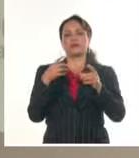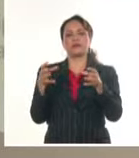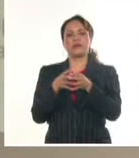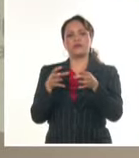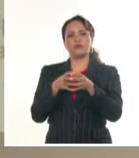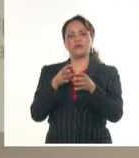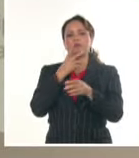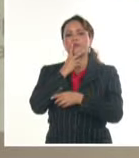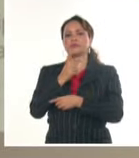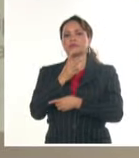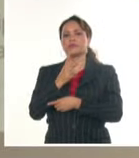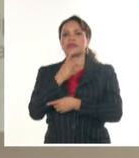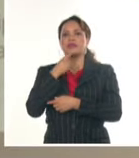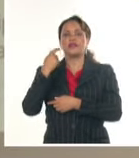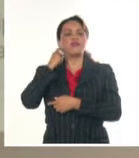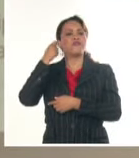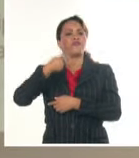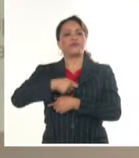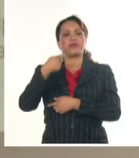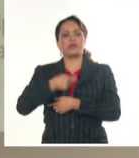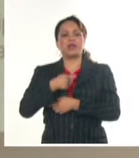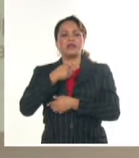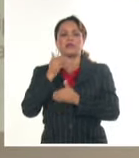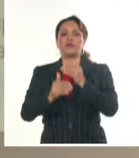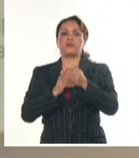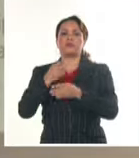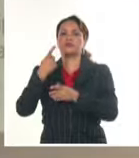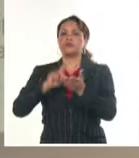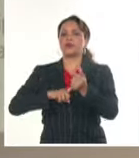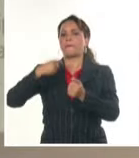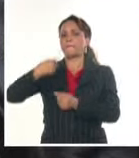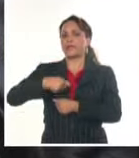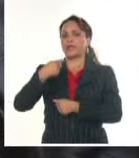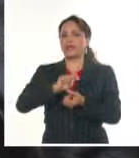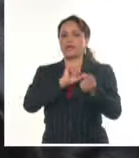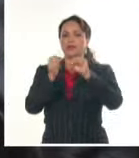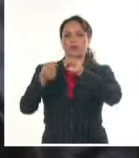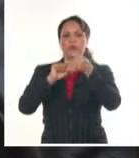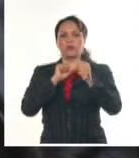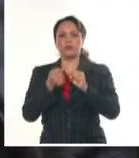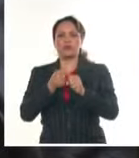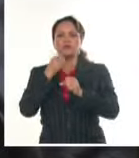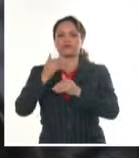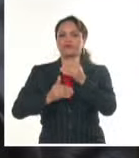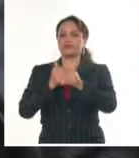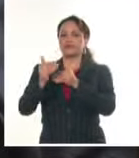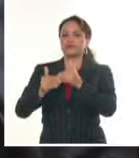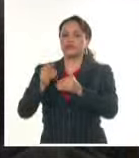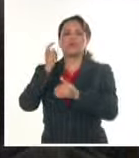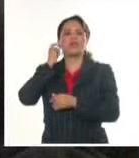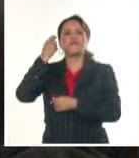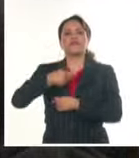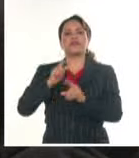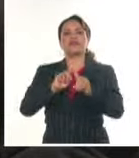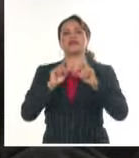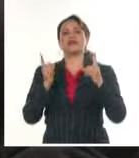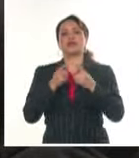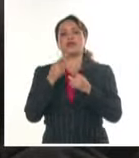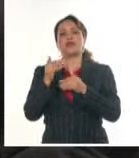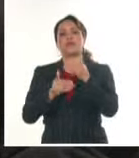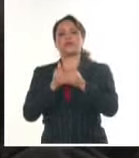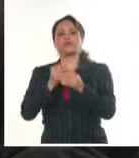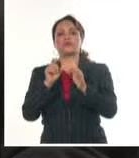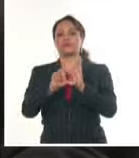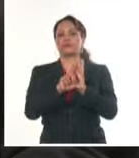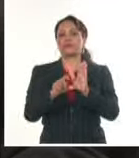la atención de los fiscales hacia los procesos penales, el control y evaluación sistemática por la Fiscalía General de los procesos penales y